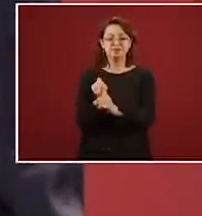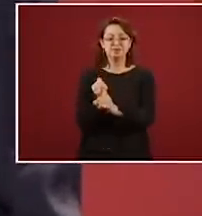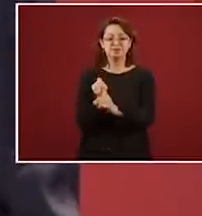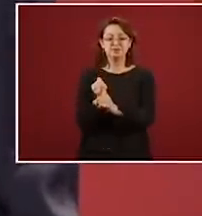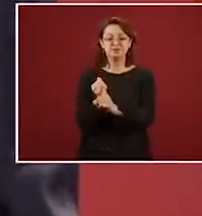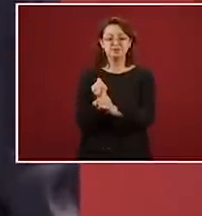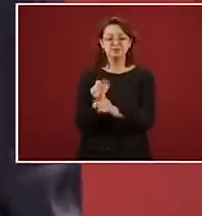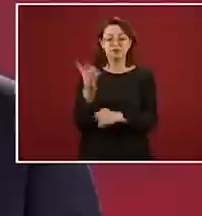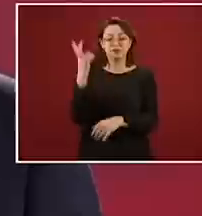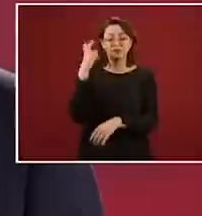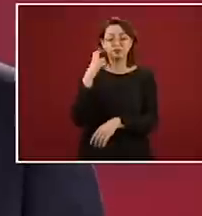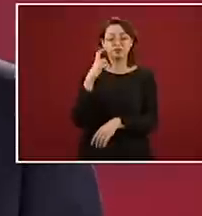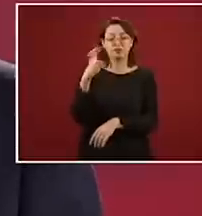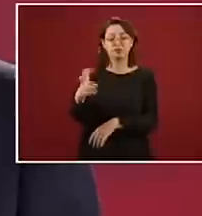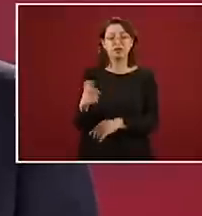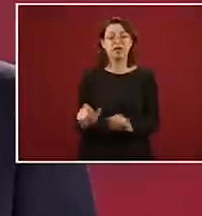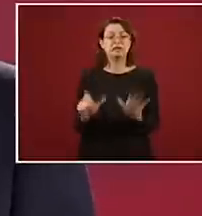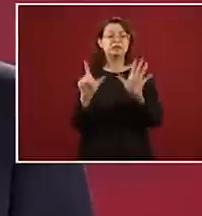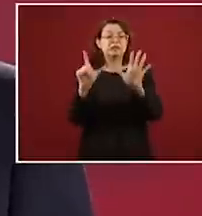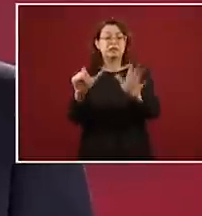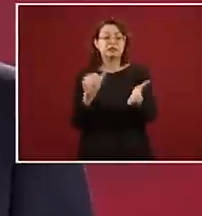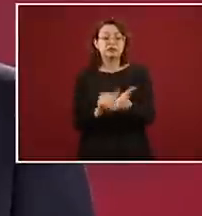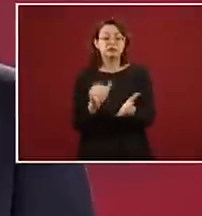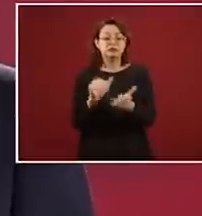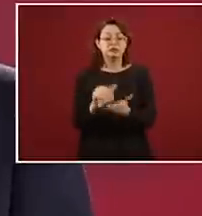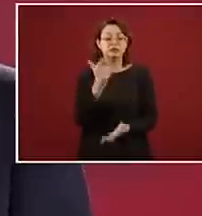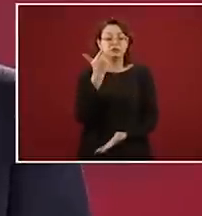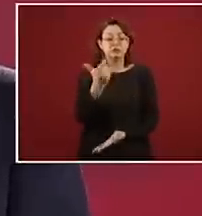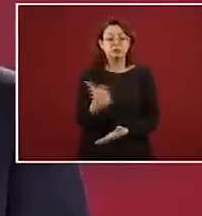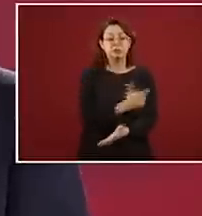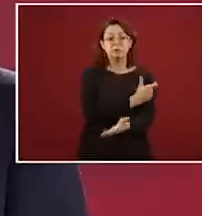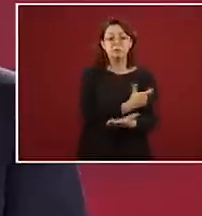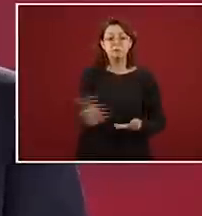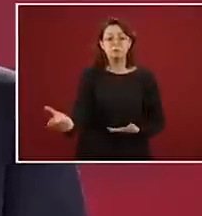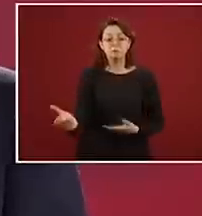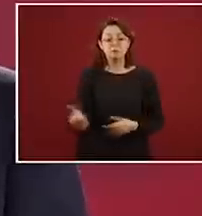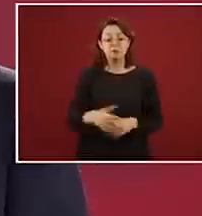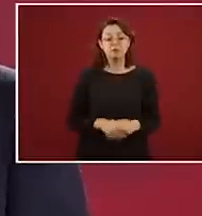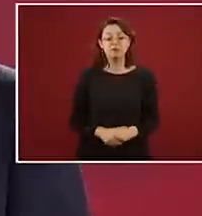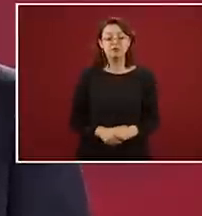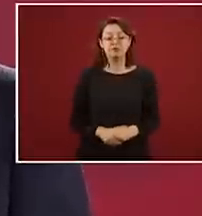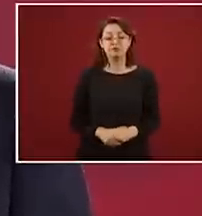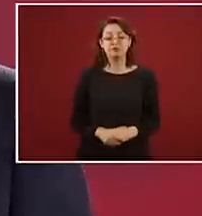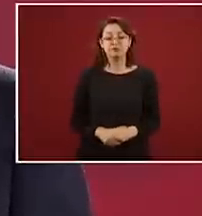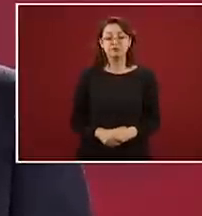de ese vuelo de 7 millones de pesos.